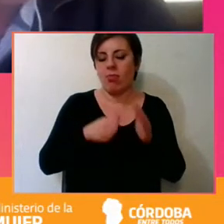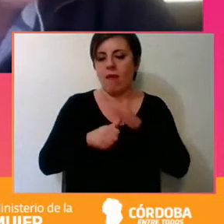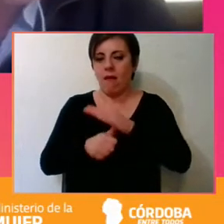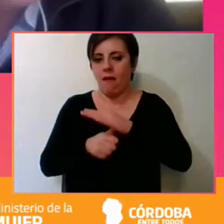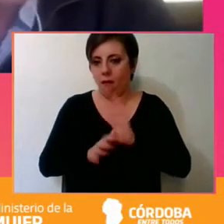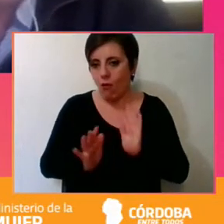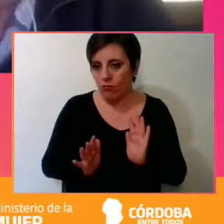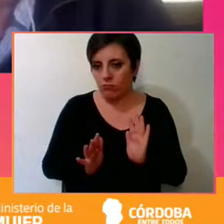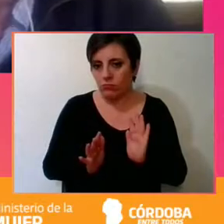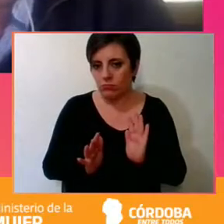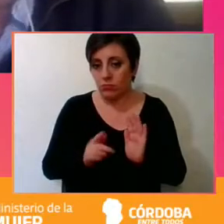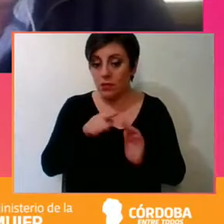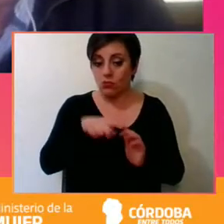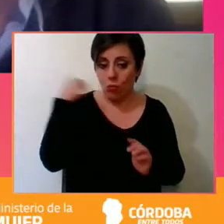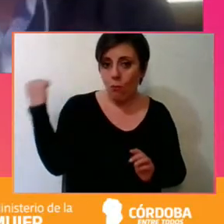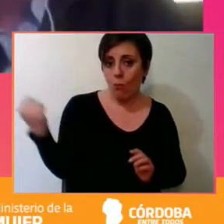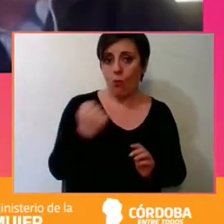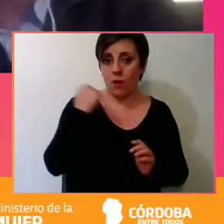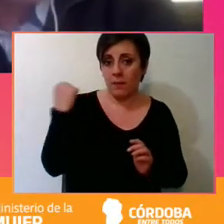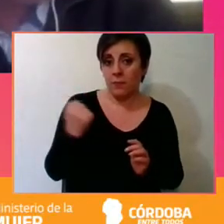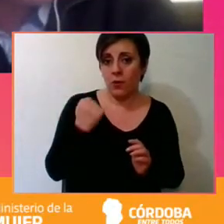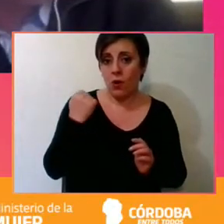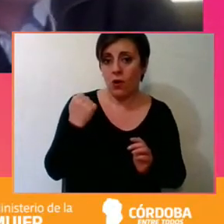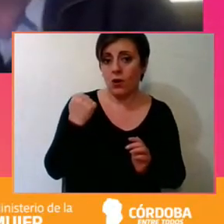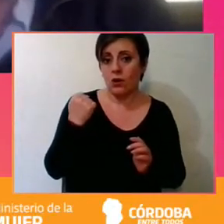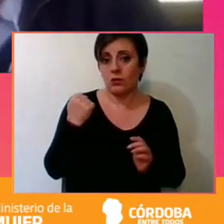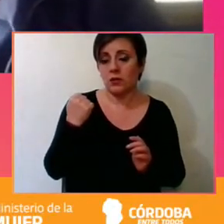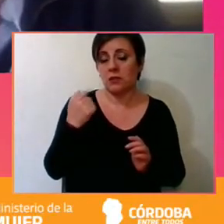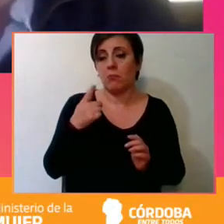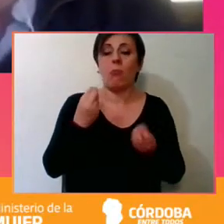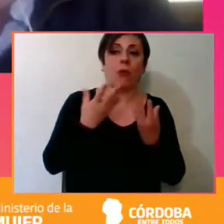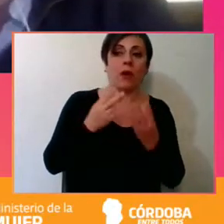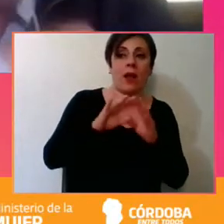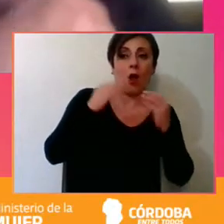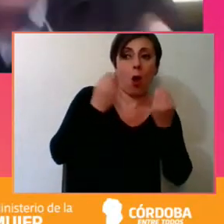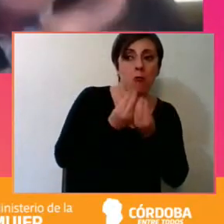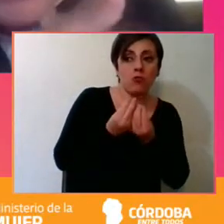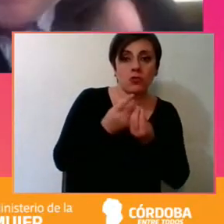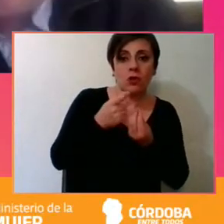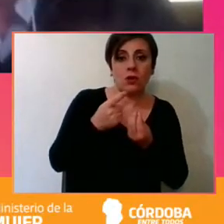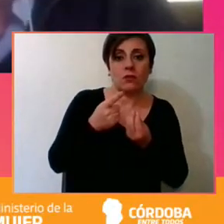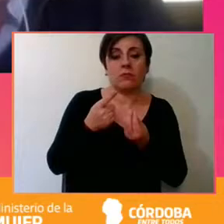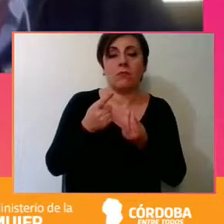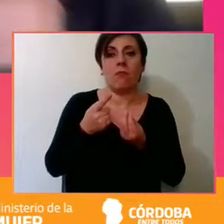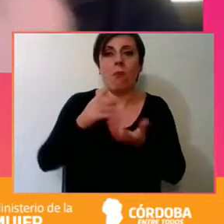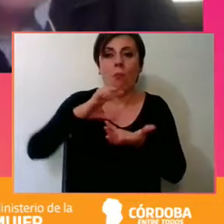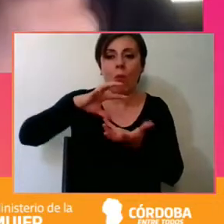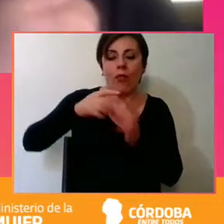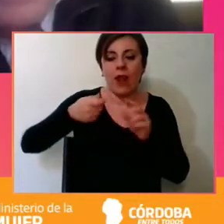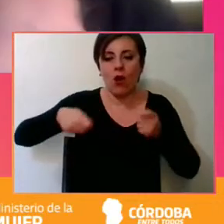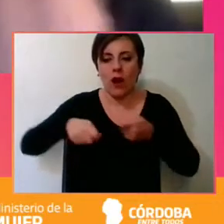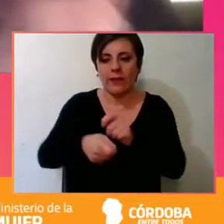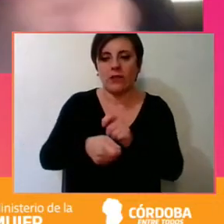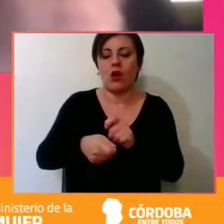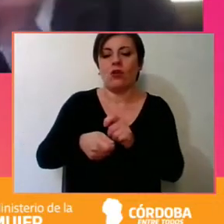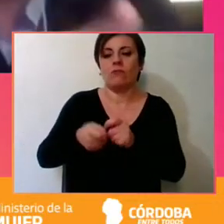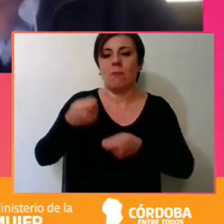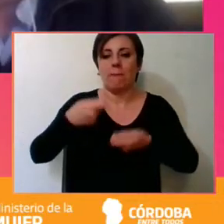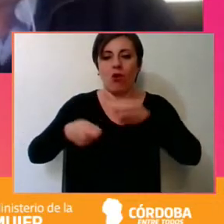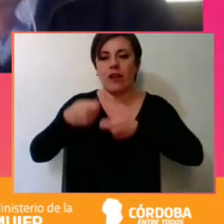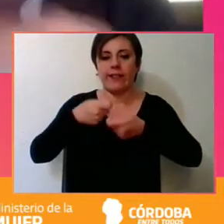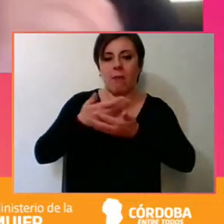es importante, porque según que llegamos a una u otra conclusión, los modelos de gestión, las políticas públicas a